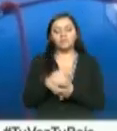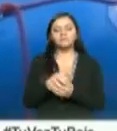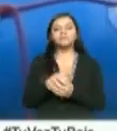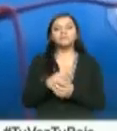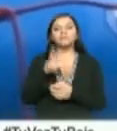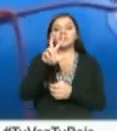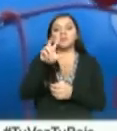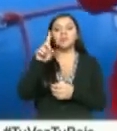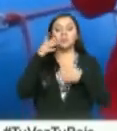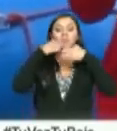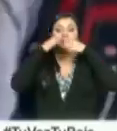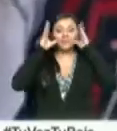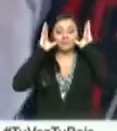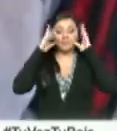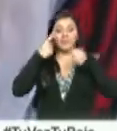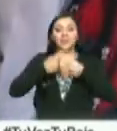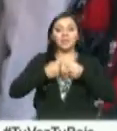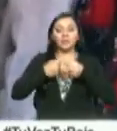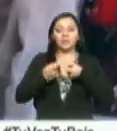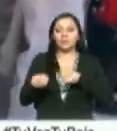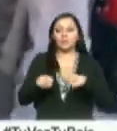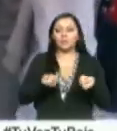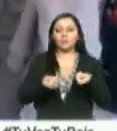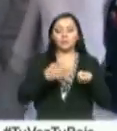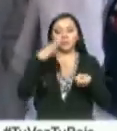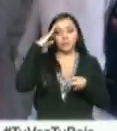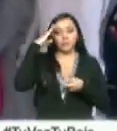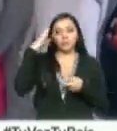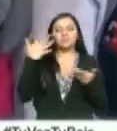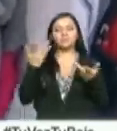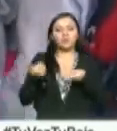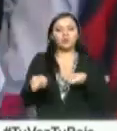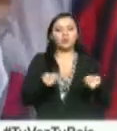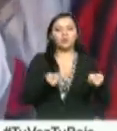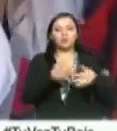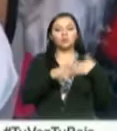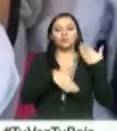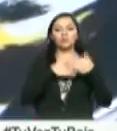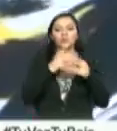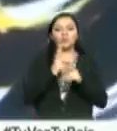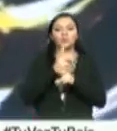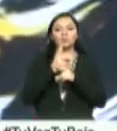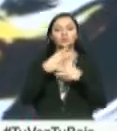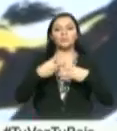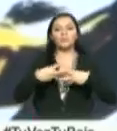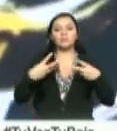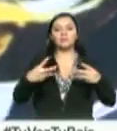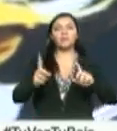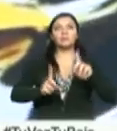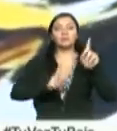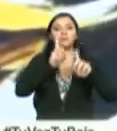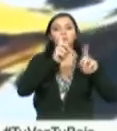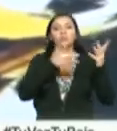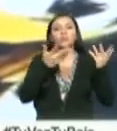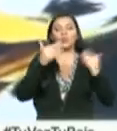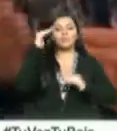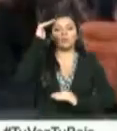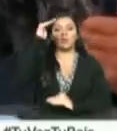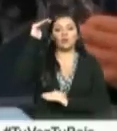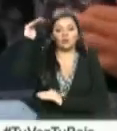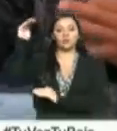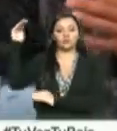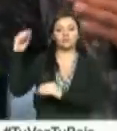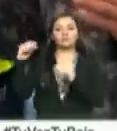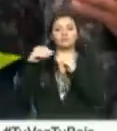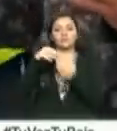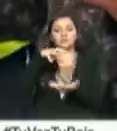de diciembre las agencias de control y metropolitana realizarán controles para el uso de material pirotécnico en los monigotes, mientras que en los